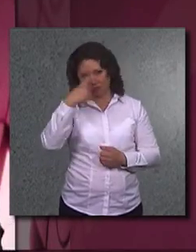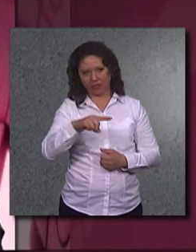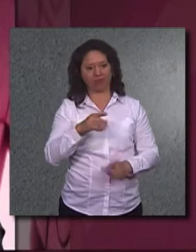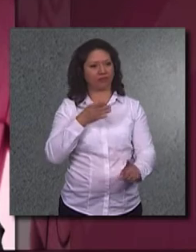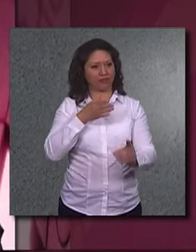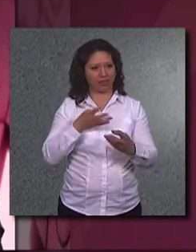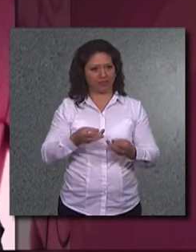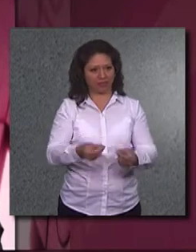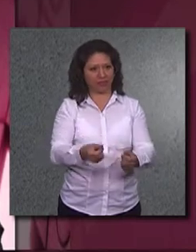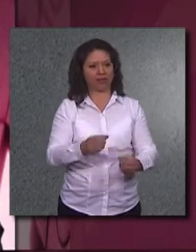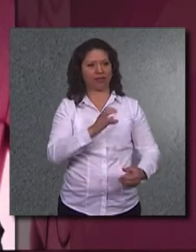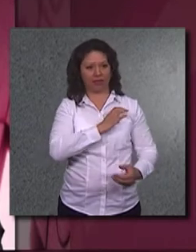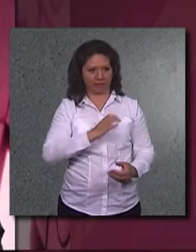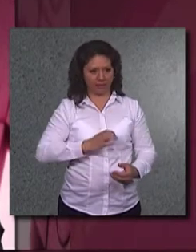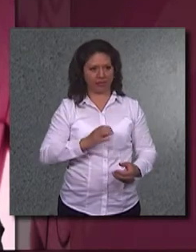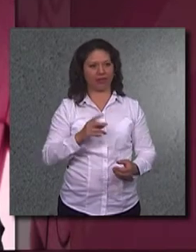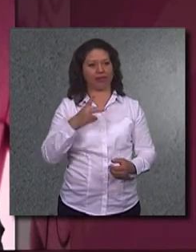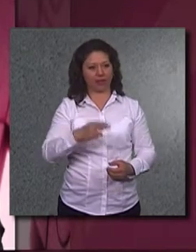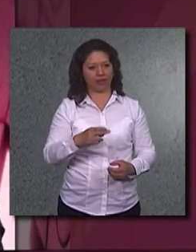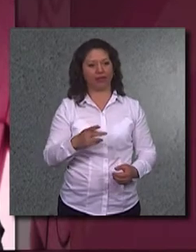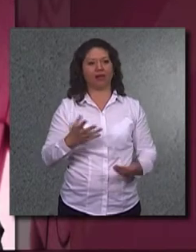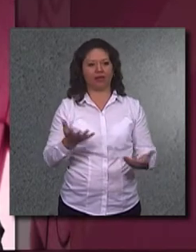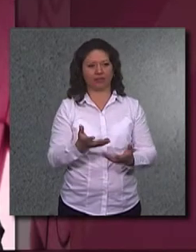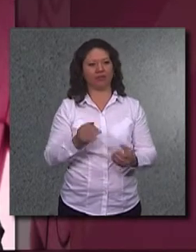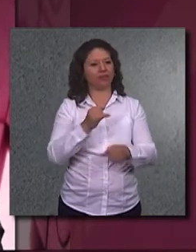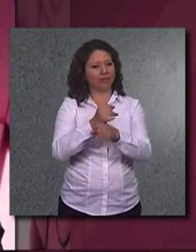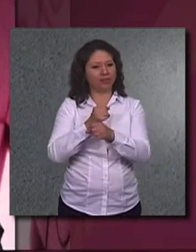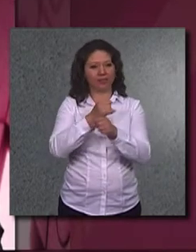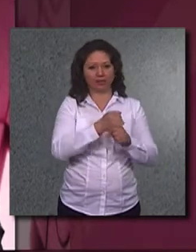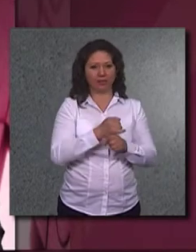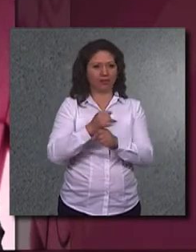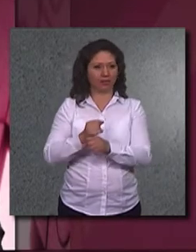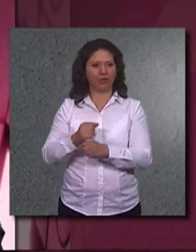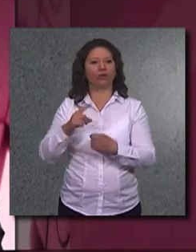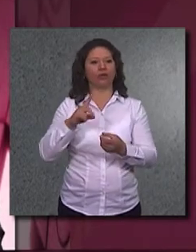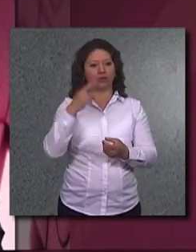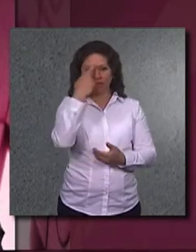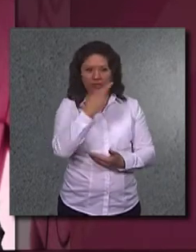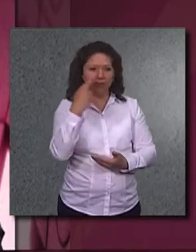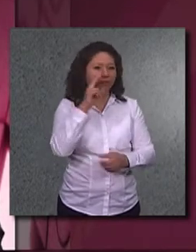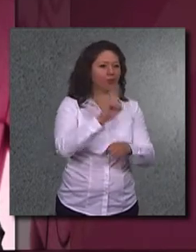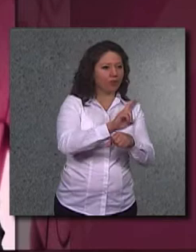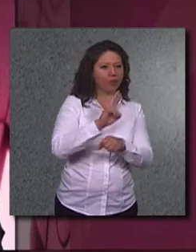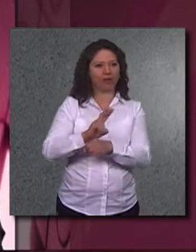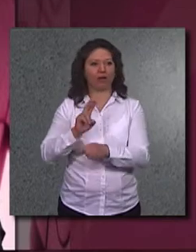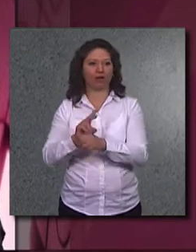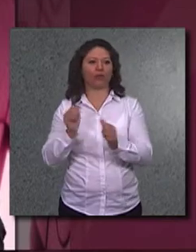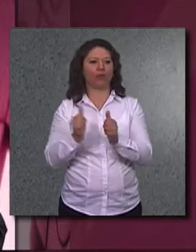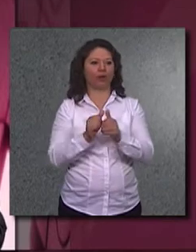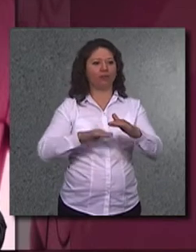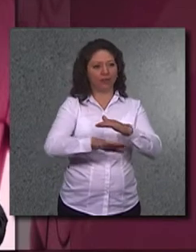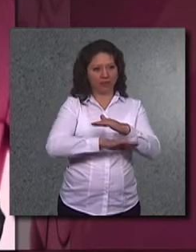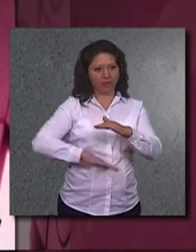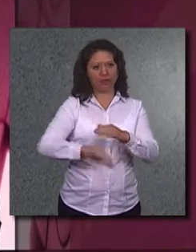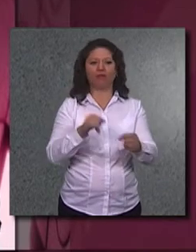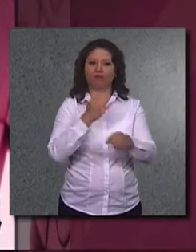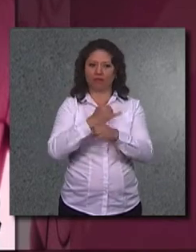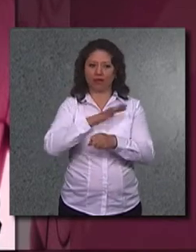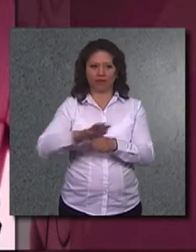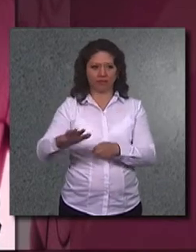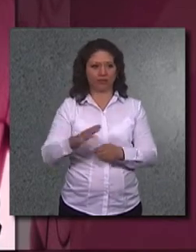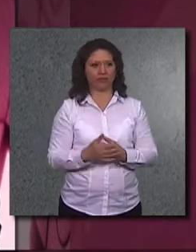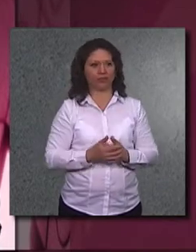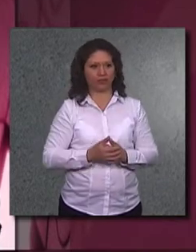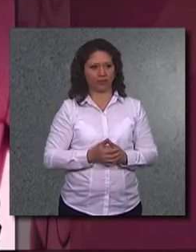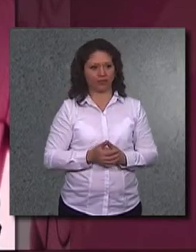también para el caso de gasto de campaña hemos realizado investigaciones donde observamos con base en la rendición de cuentas